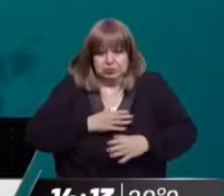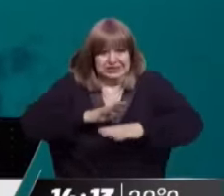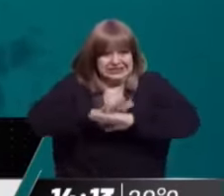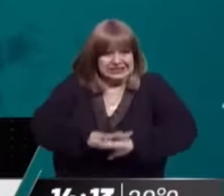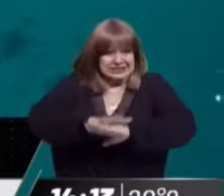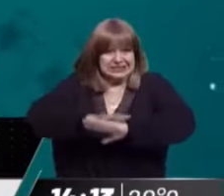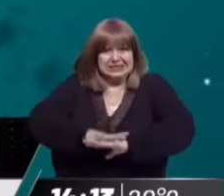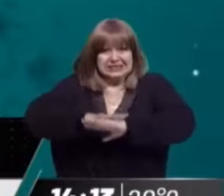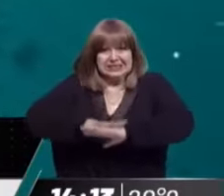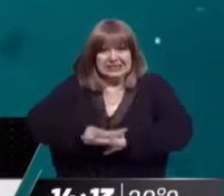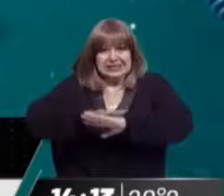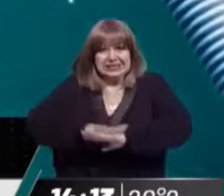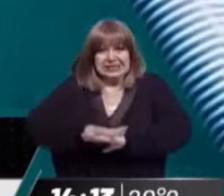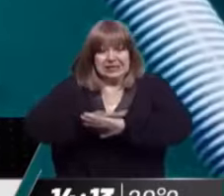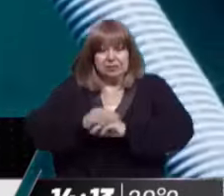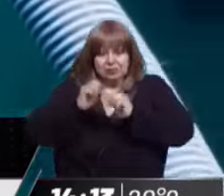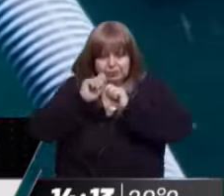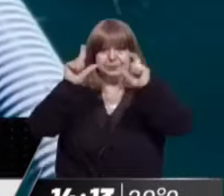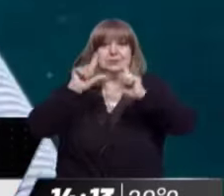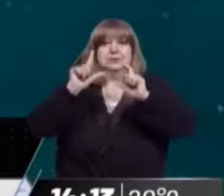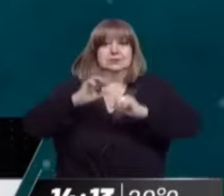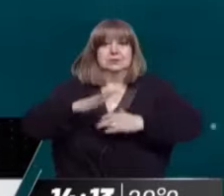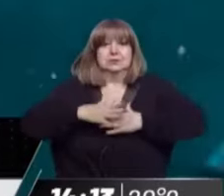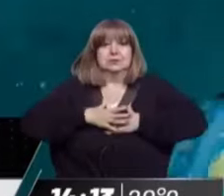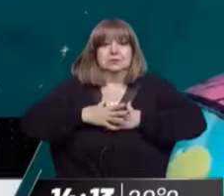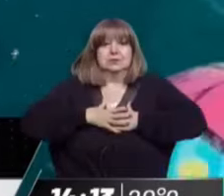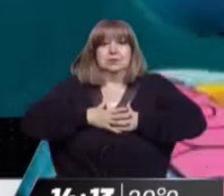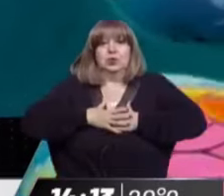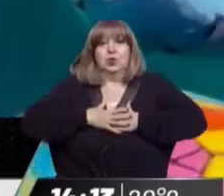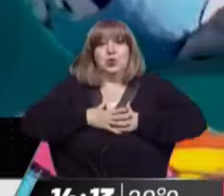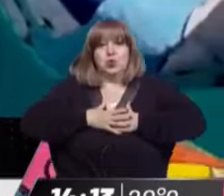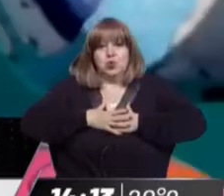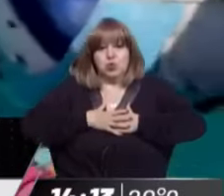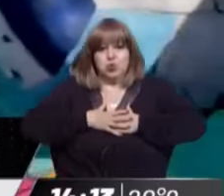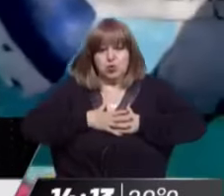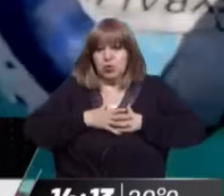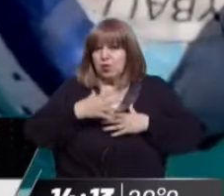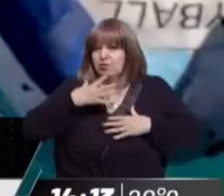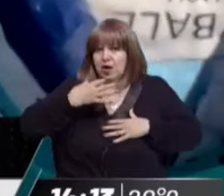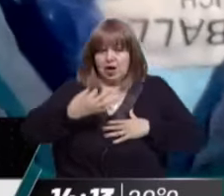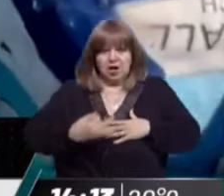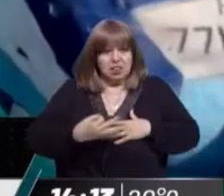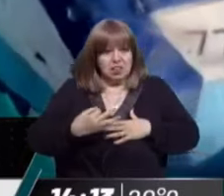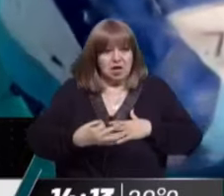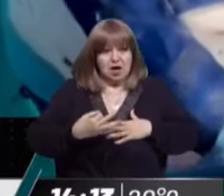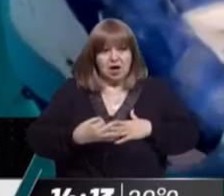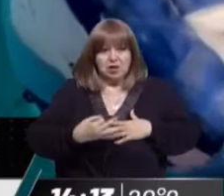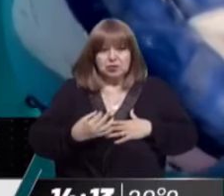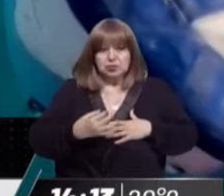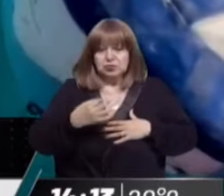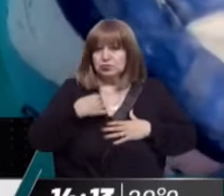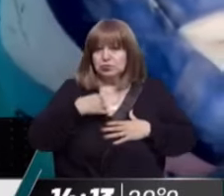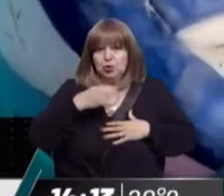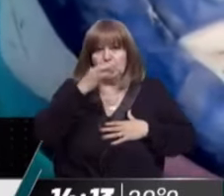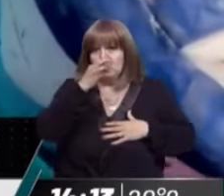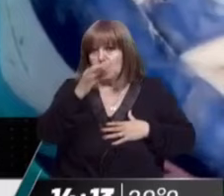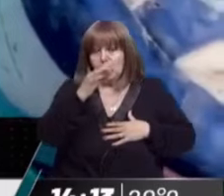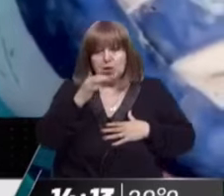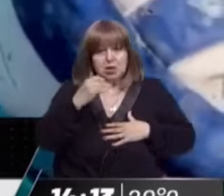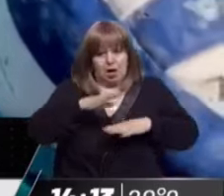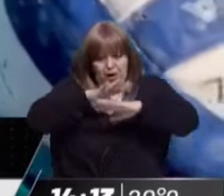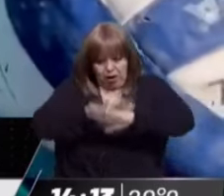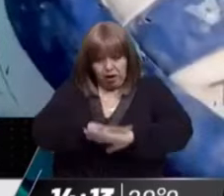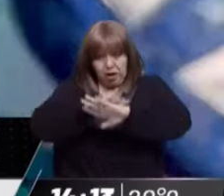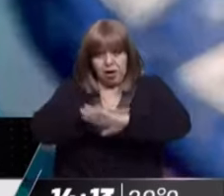y gracias a Dios empezó a revivir y estuvo bien Dios me tocó Dios algo hizo porque yo tampoco lo he visto en las películas nada más cuando